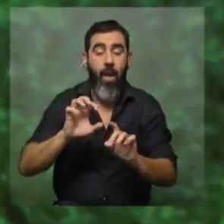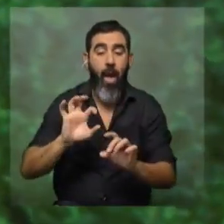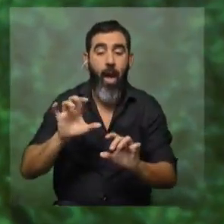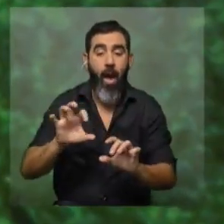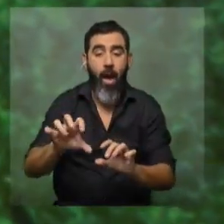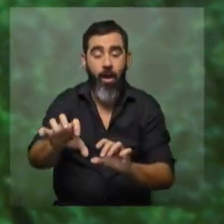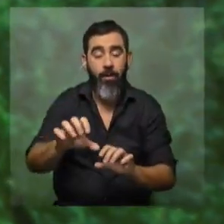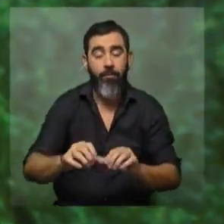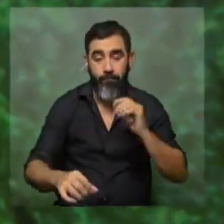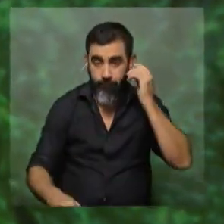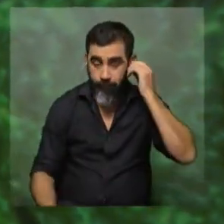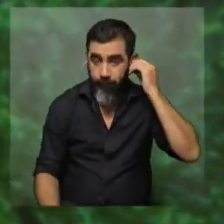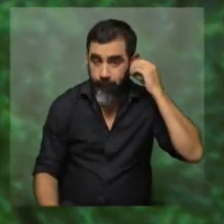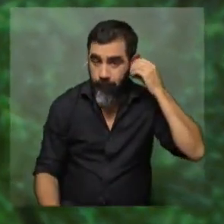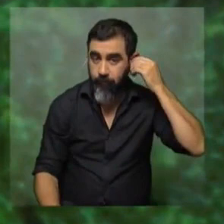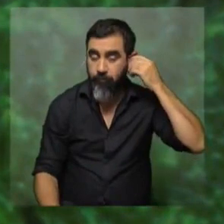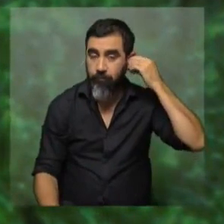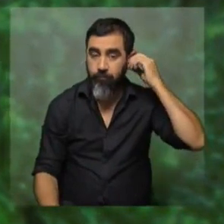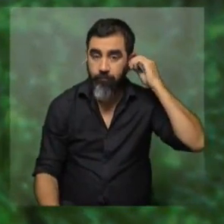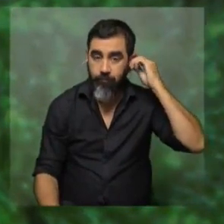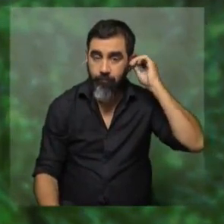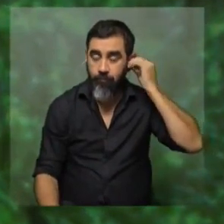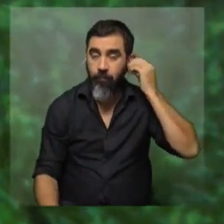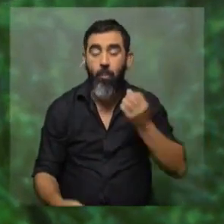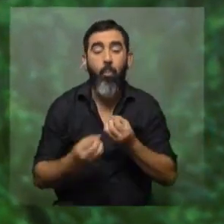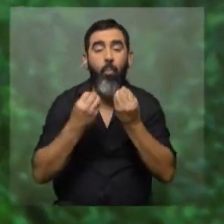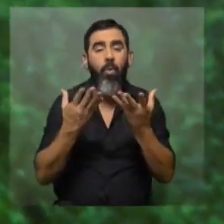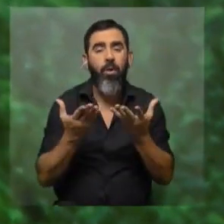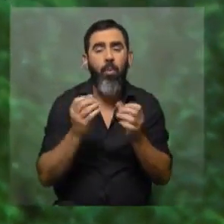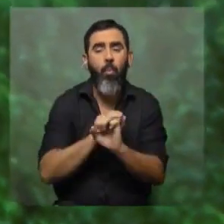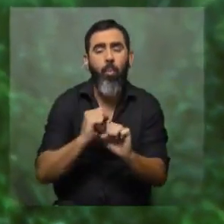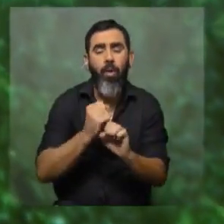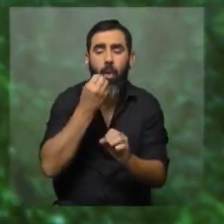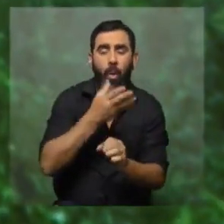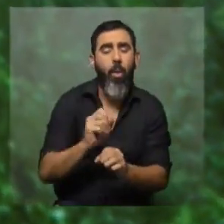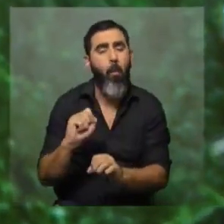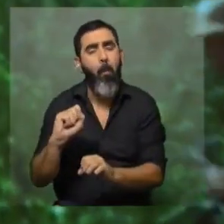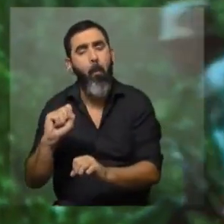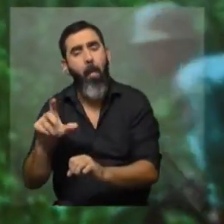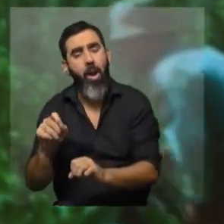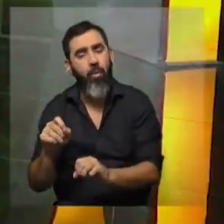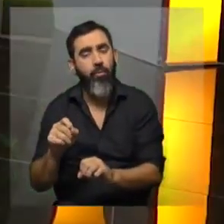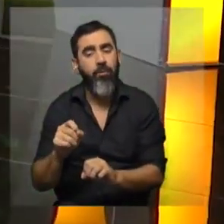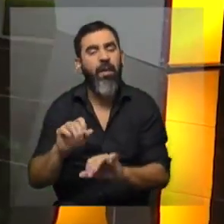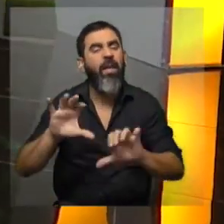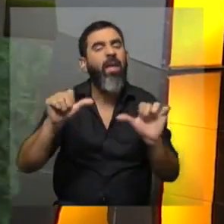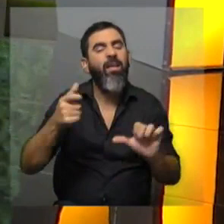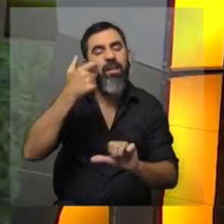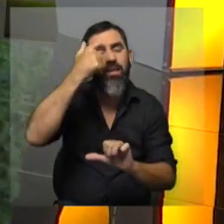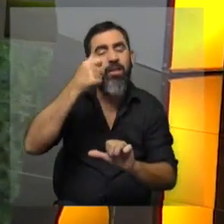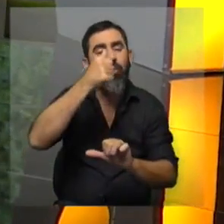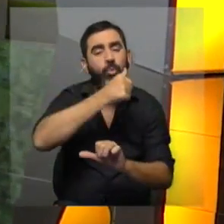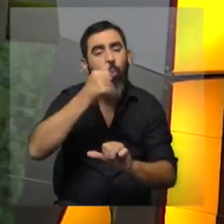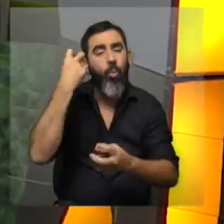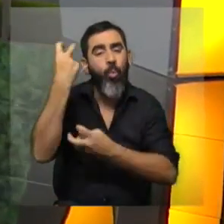de cianobacterias. Bueno, ¿y por qué? A ver, ¿por qué el fósforo puede ser el bueno y el malo? ¿Qué hace la ciencia para buscar soluciones